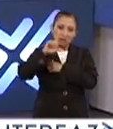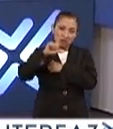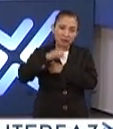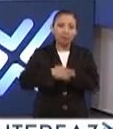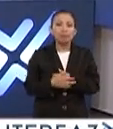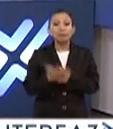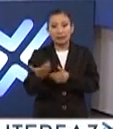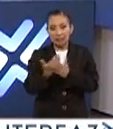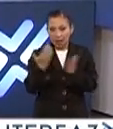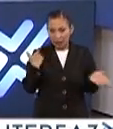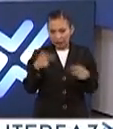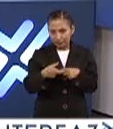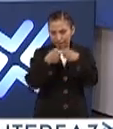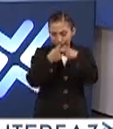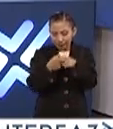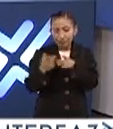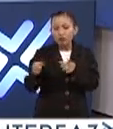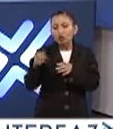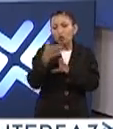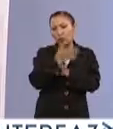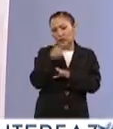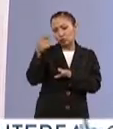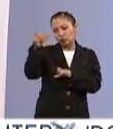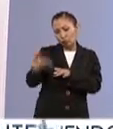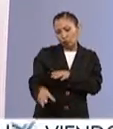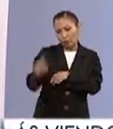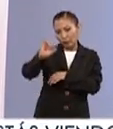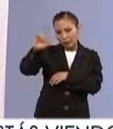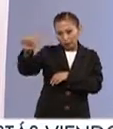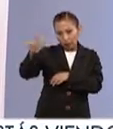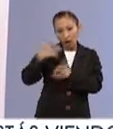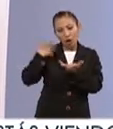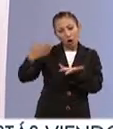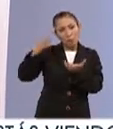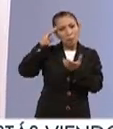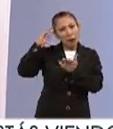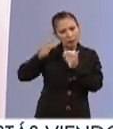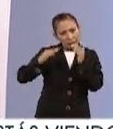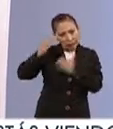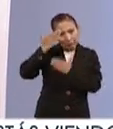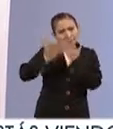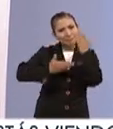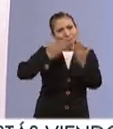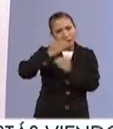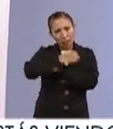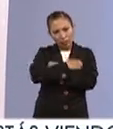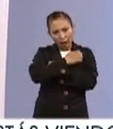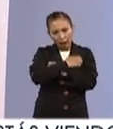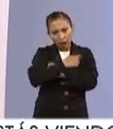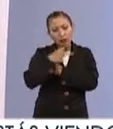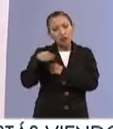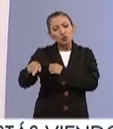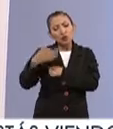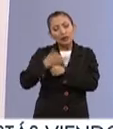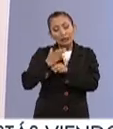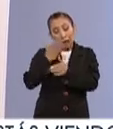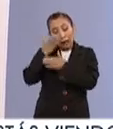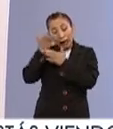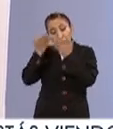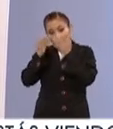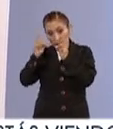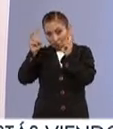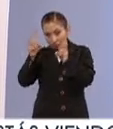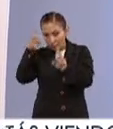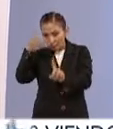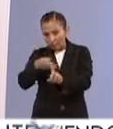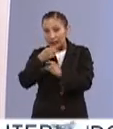Profesionales. Y antes de ir al corte, Dafne, bueno, tú ya eres una profesional con una maestría en la educación y te estás especializando en este